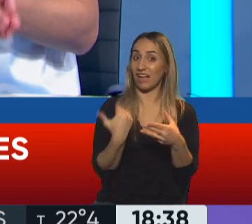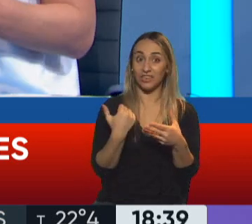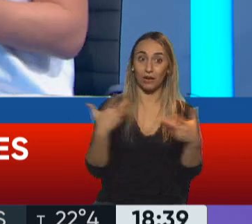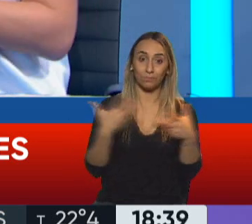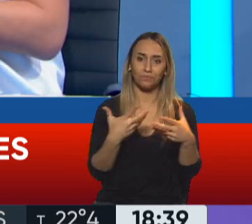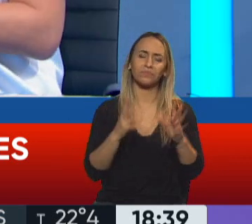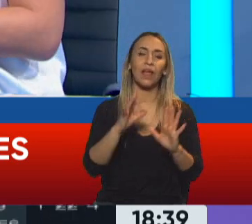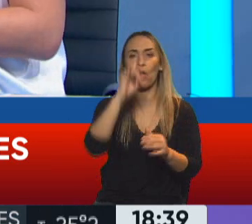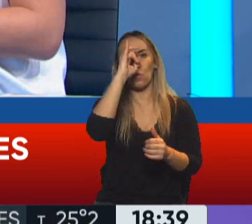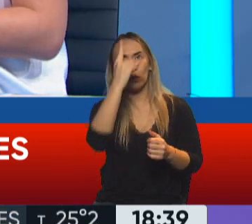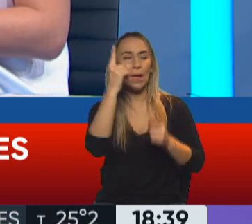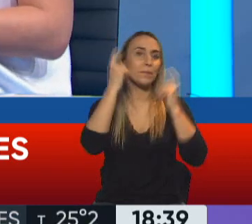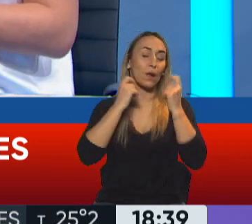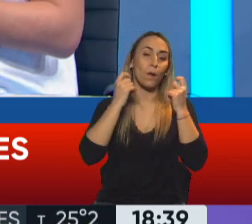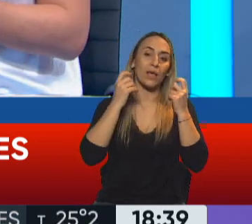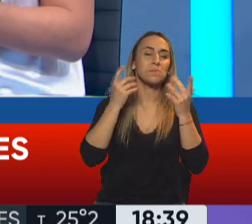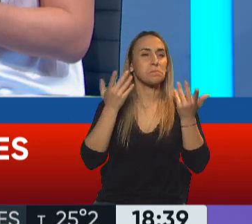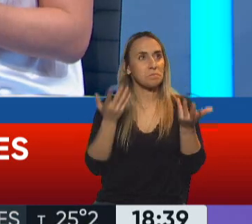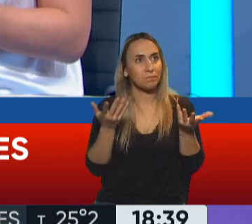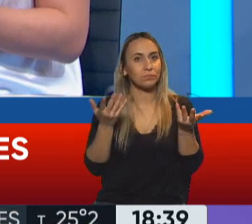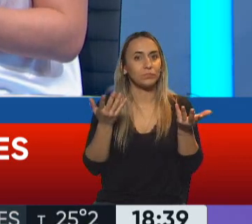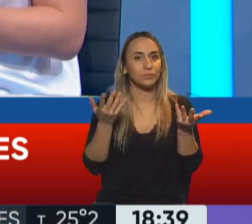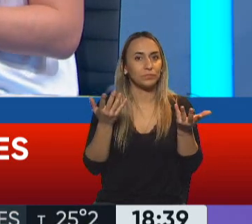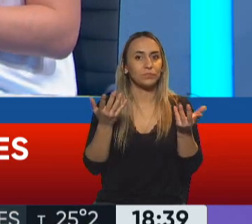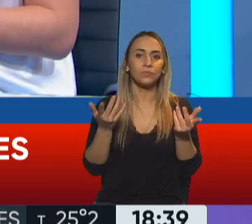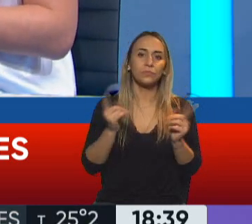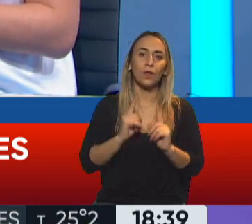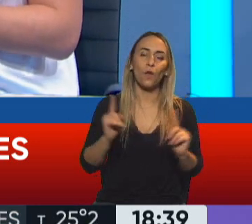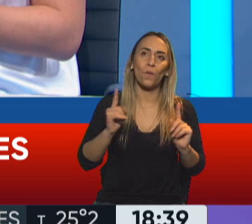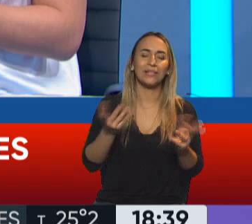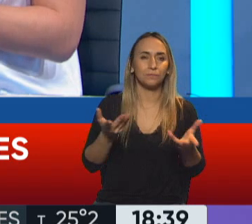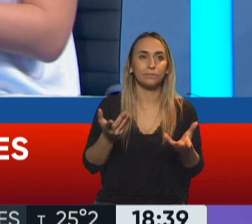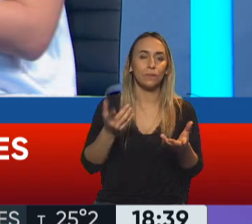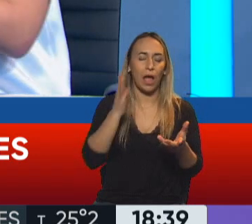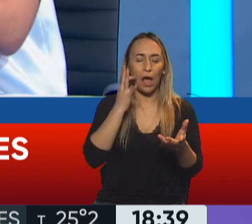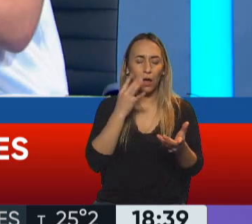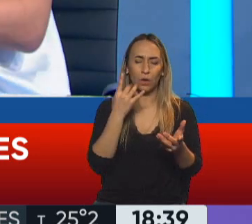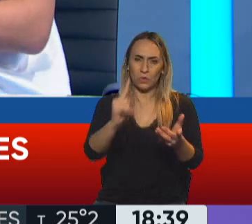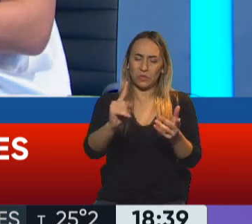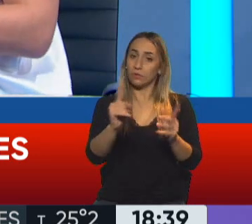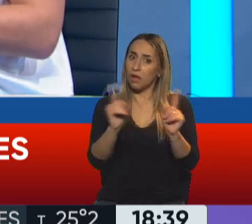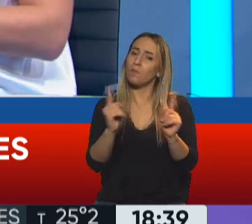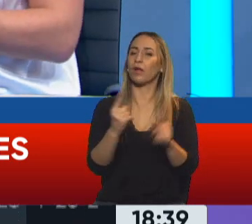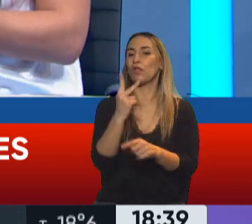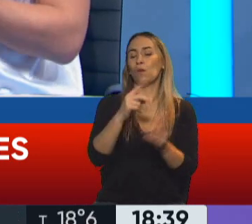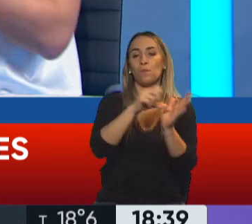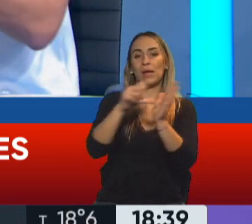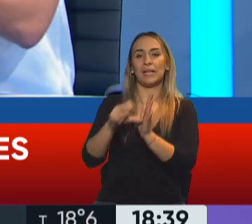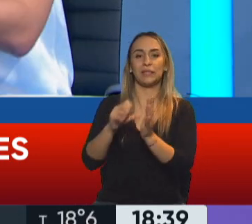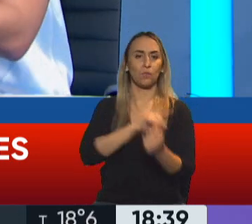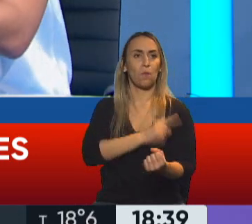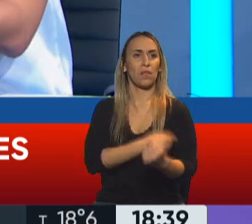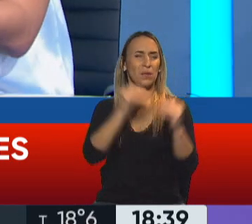haga Uruguay y Paraguay no parece, digamos, tan alocado. ¿Por qué? Porque son países menores que en general